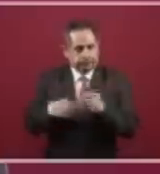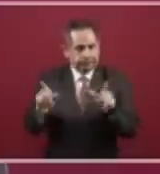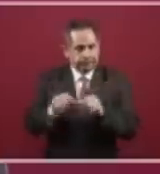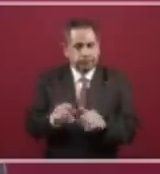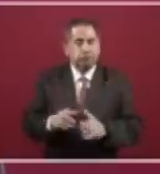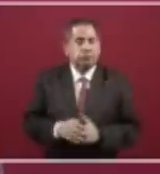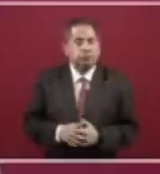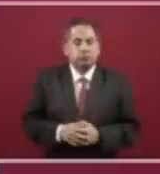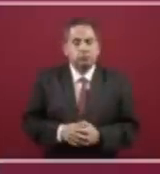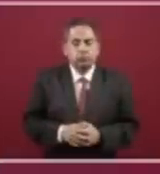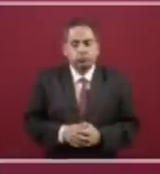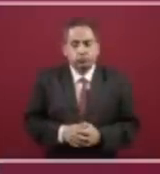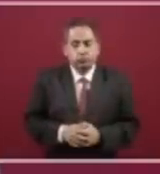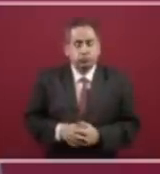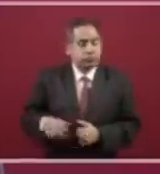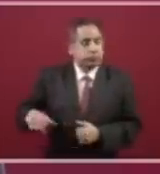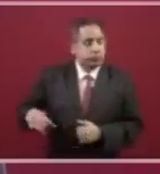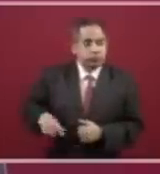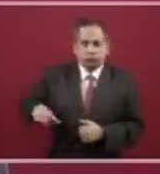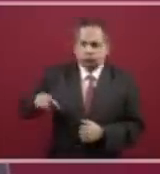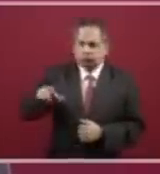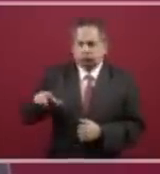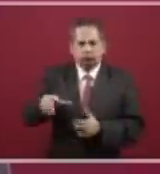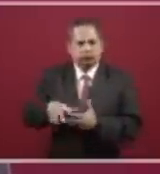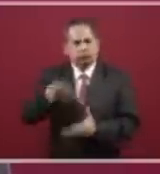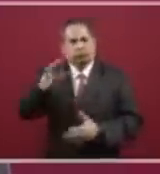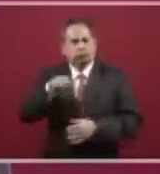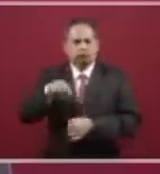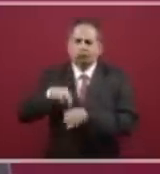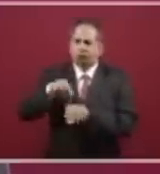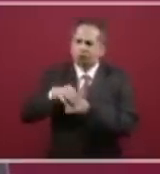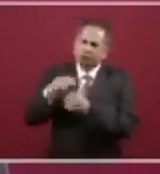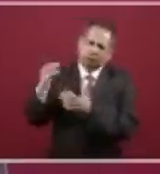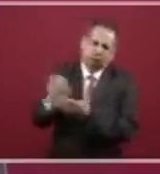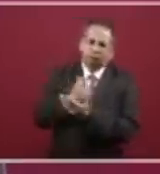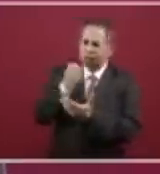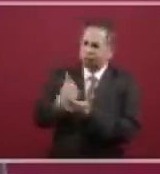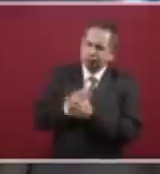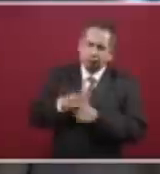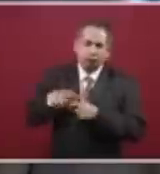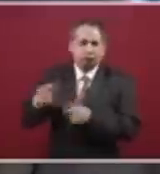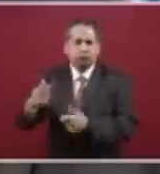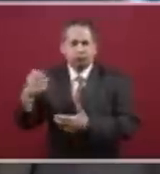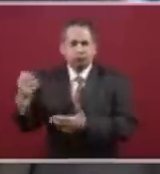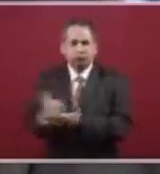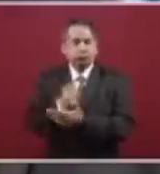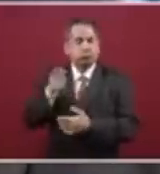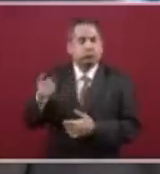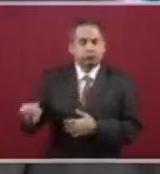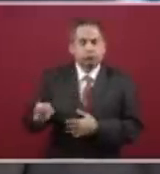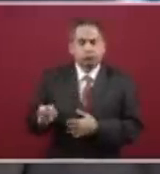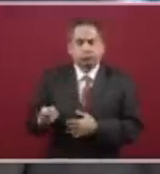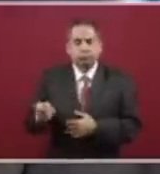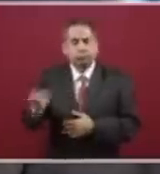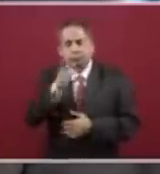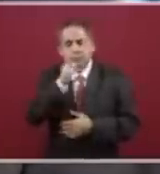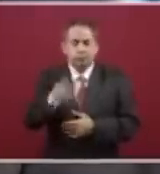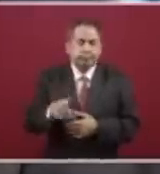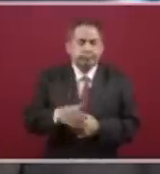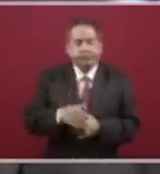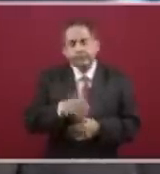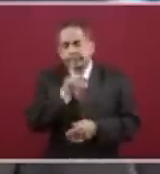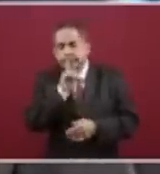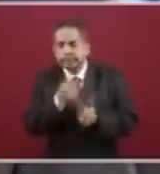gobierno con legitimidad abrumadora luego de una votación histórica en nuestro país no puede ser timorato ni omiso